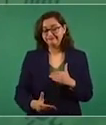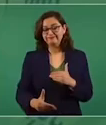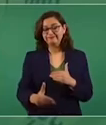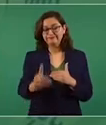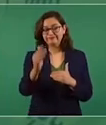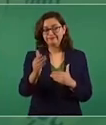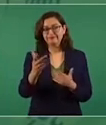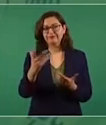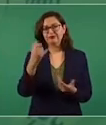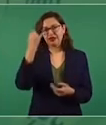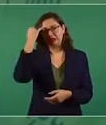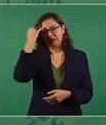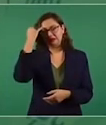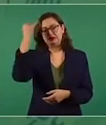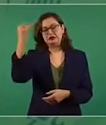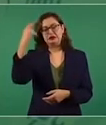esta concepción